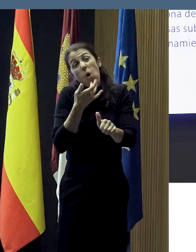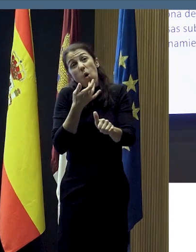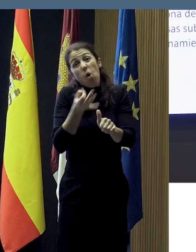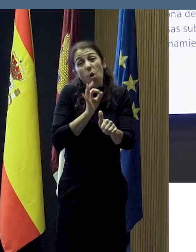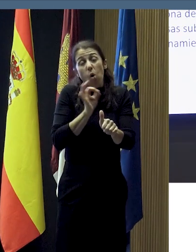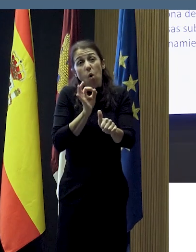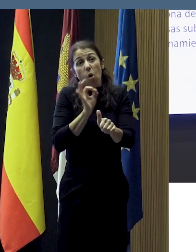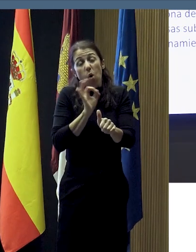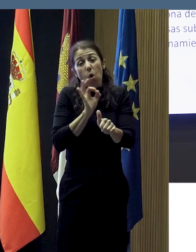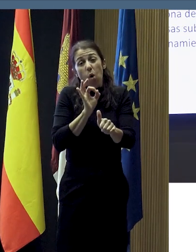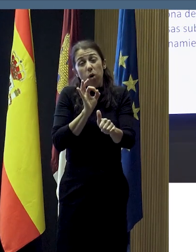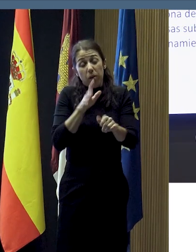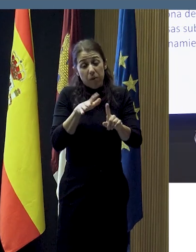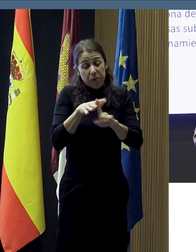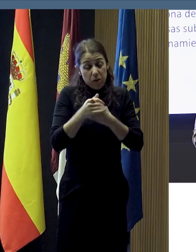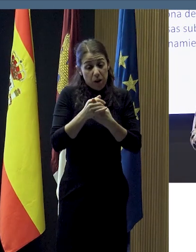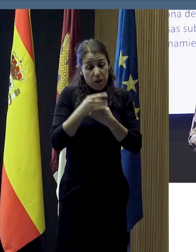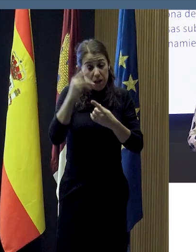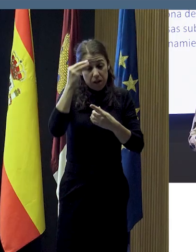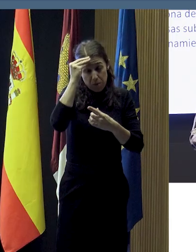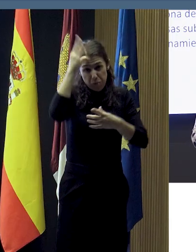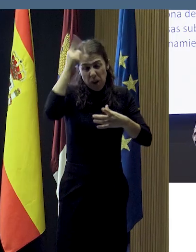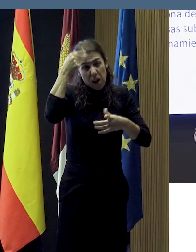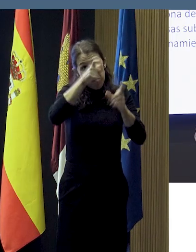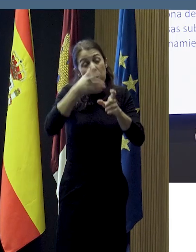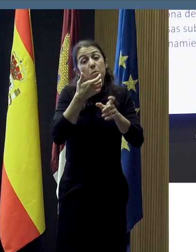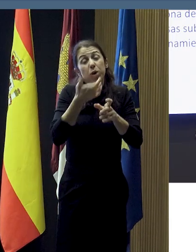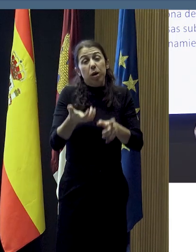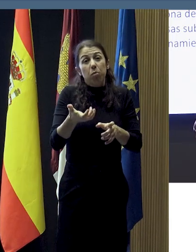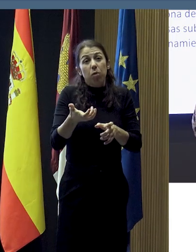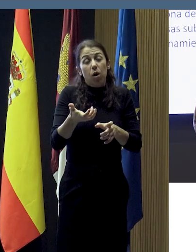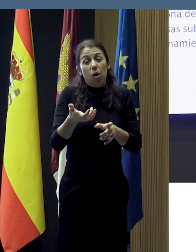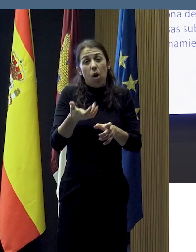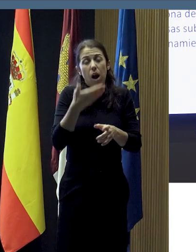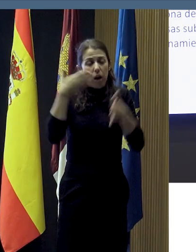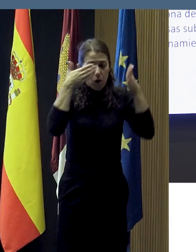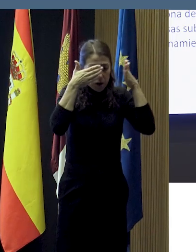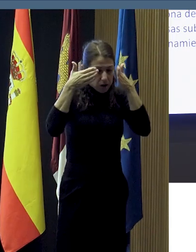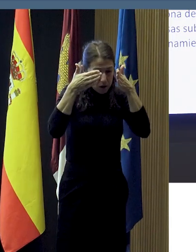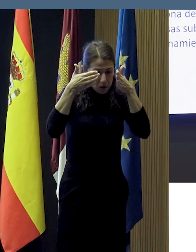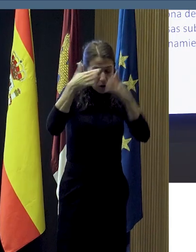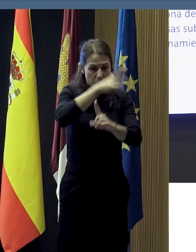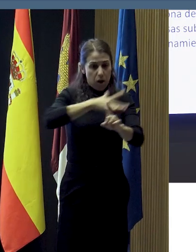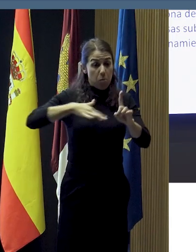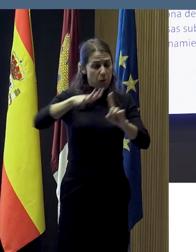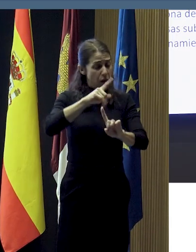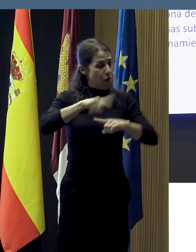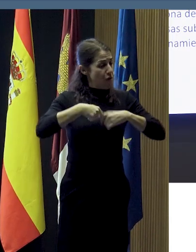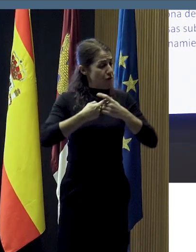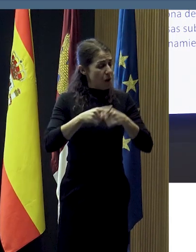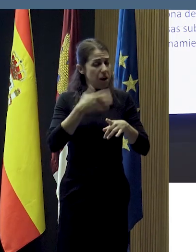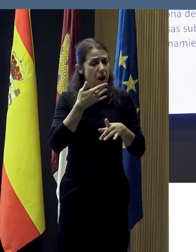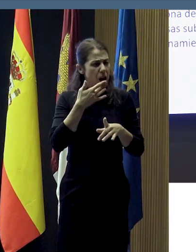digamos, estados cognitivos de las personas, como por ejemplo el orientarse dentro de un entorno que sea familiar